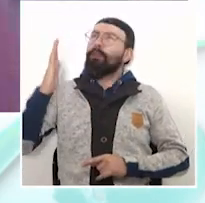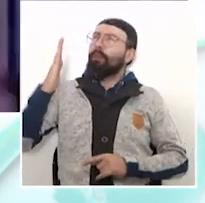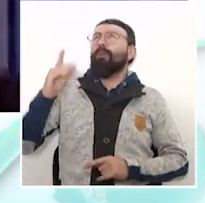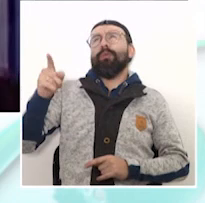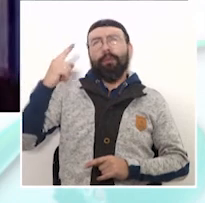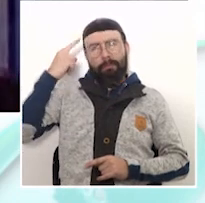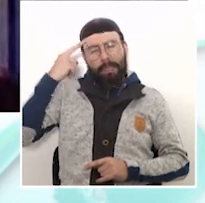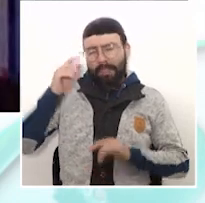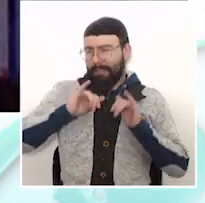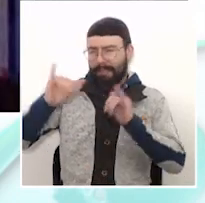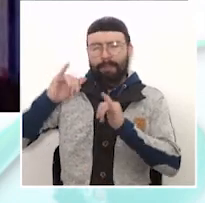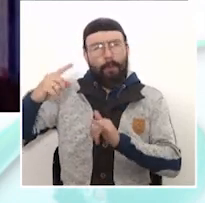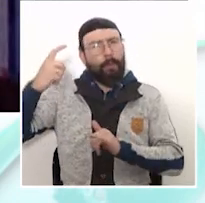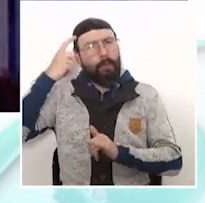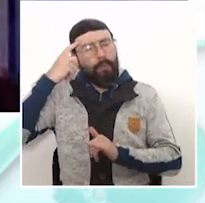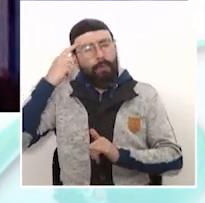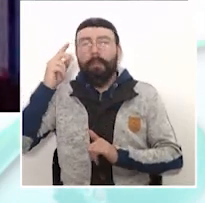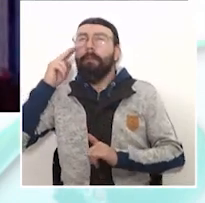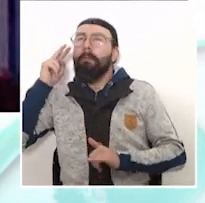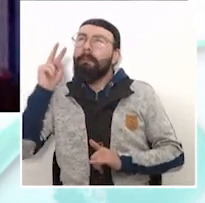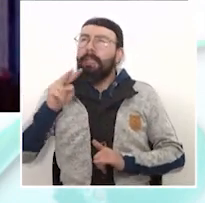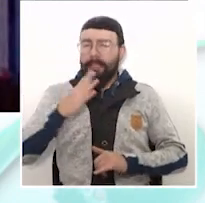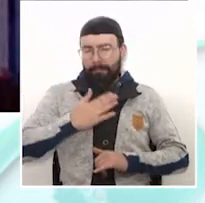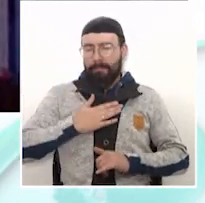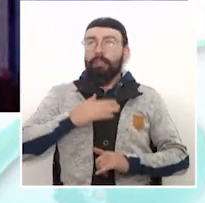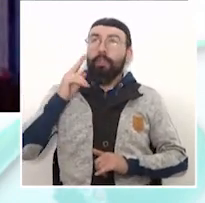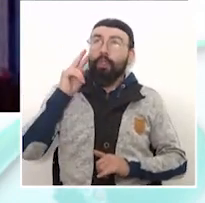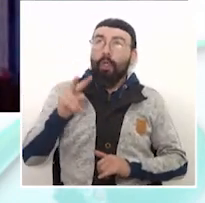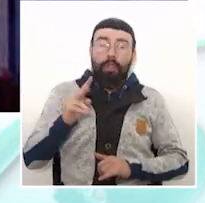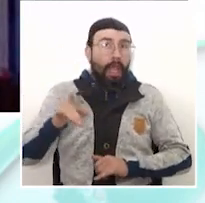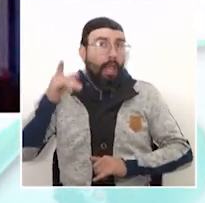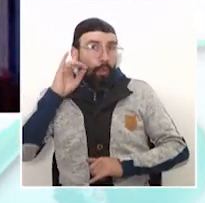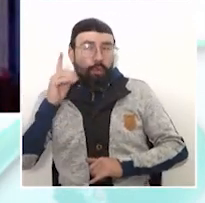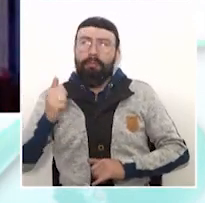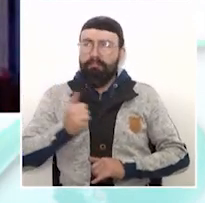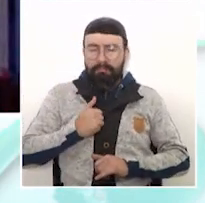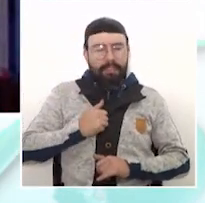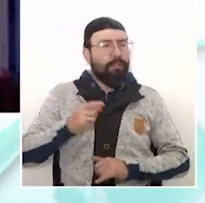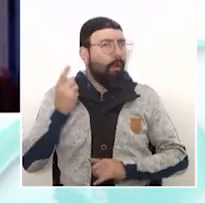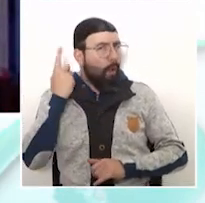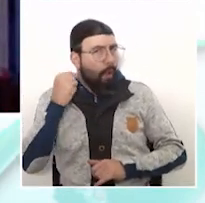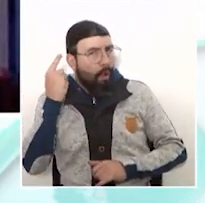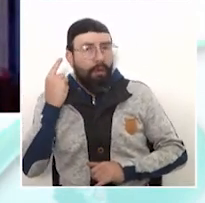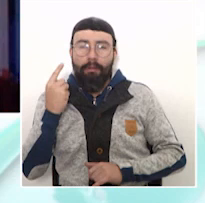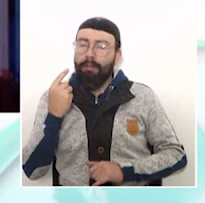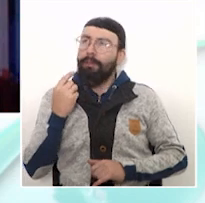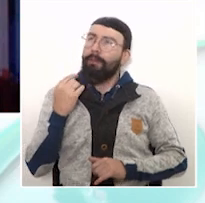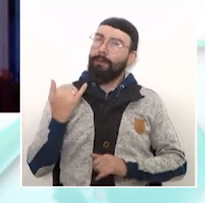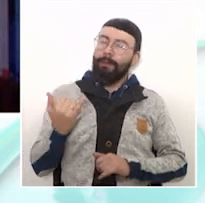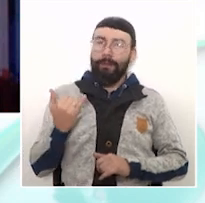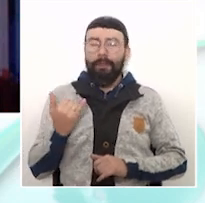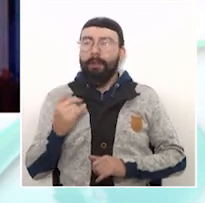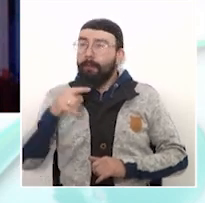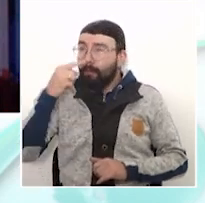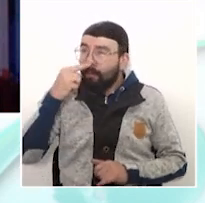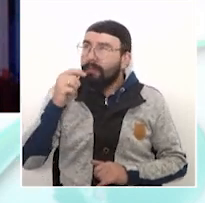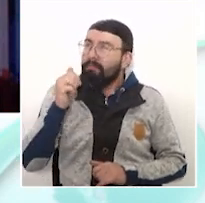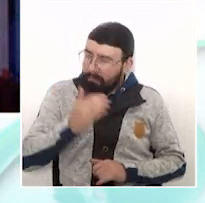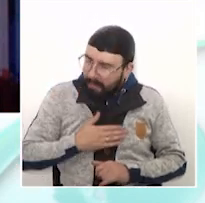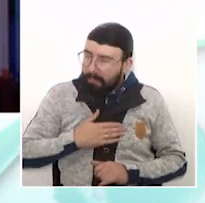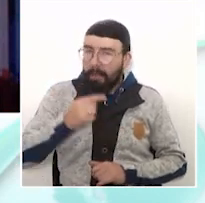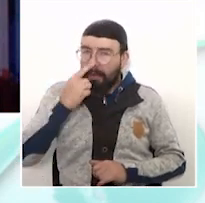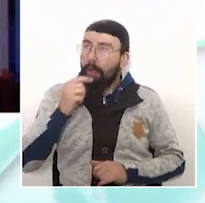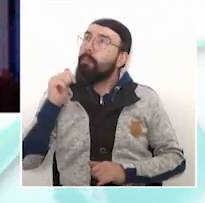mente, miras con mis ojos, escuchas con mis oídos, hueles con mi nariz,